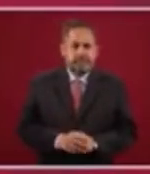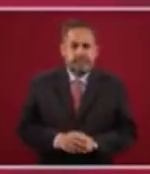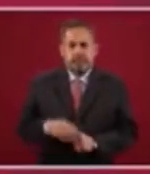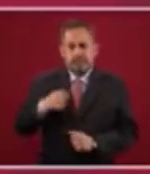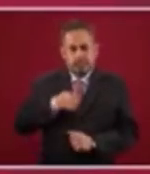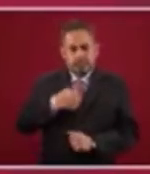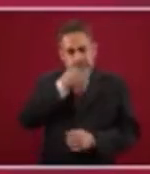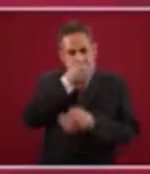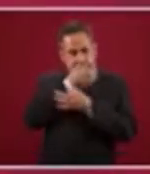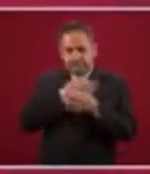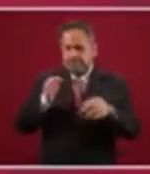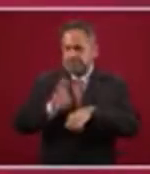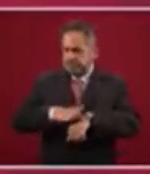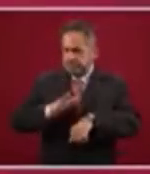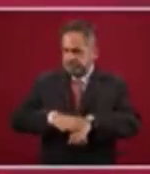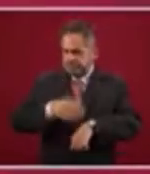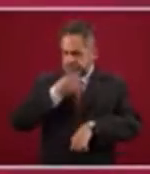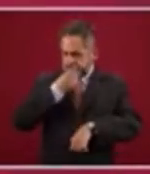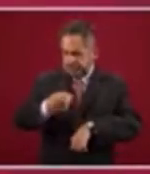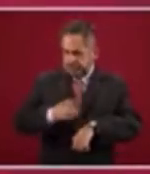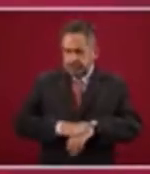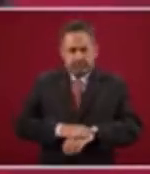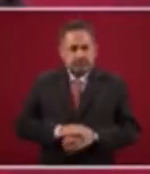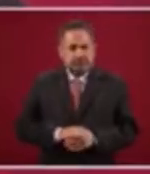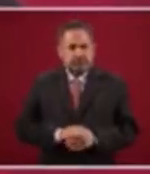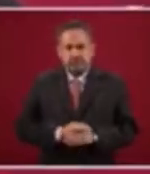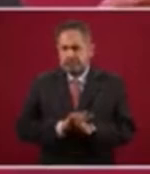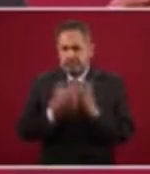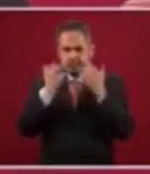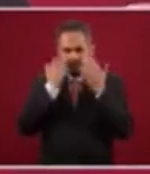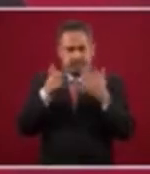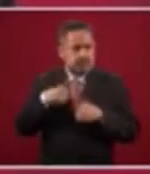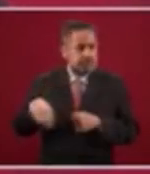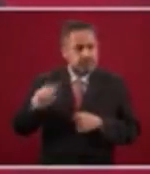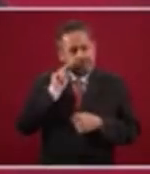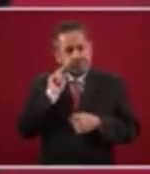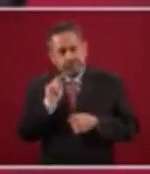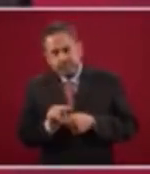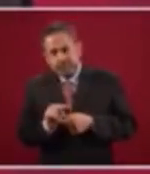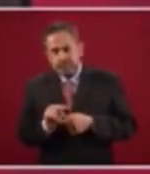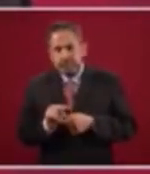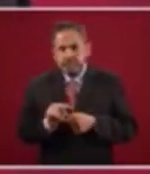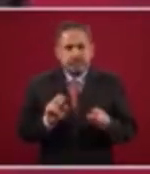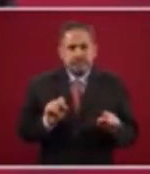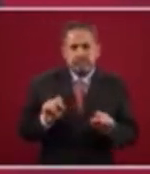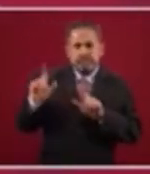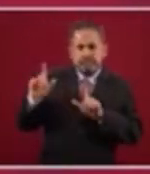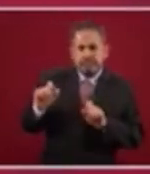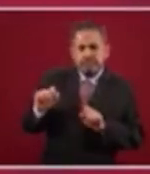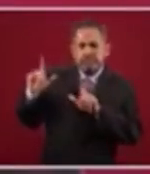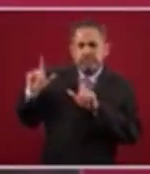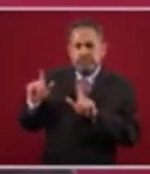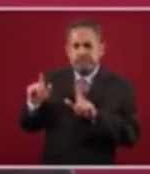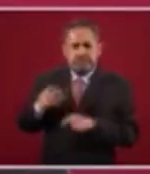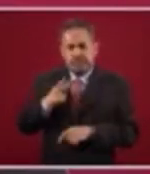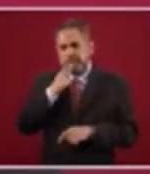declaro que cualquiera puede utilizar las imágenes,